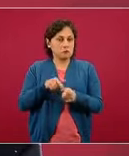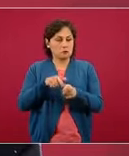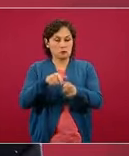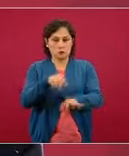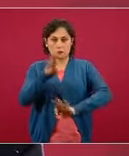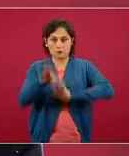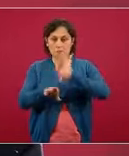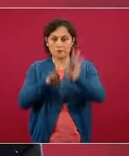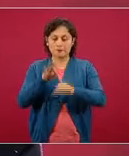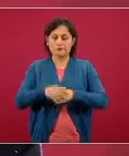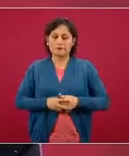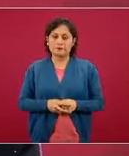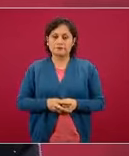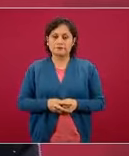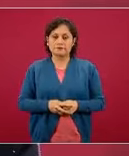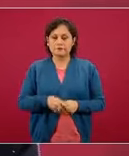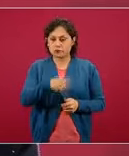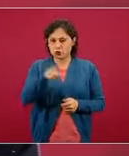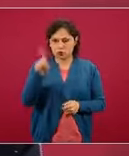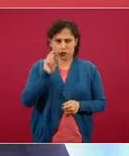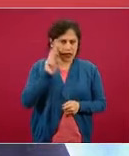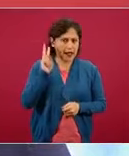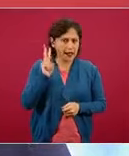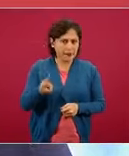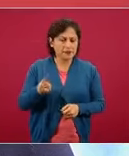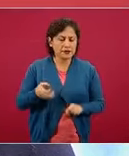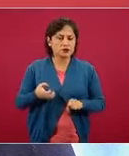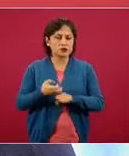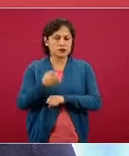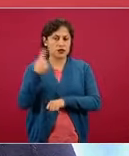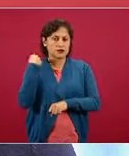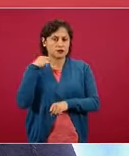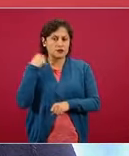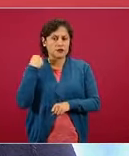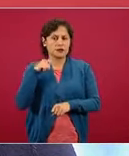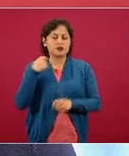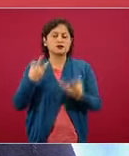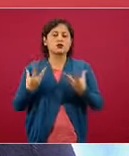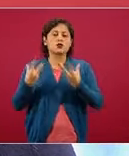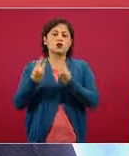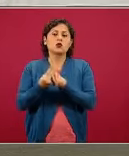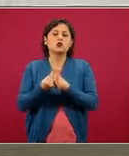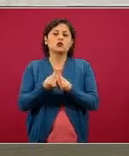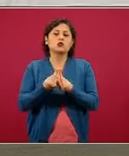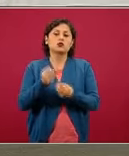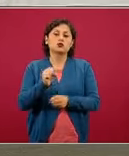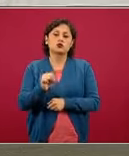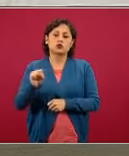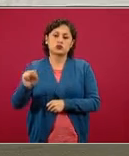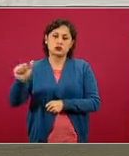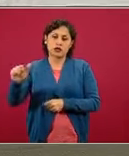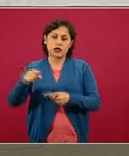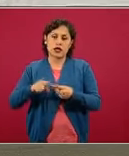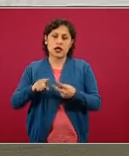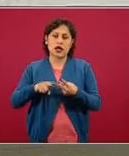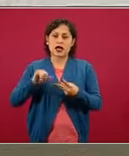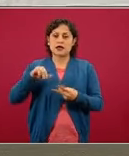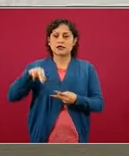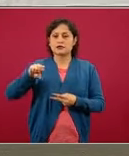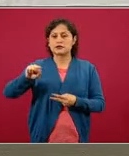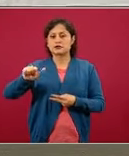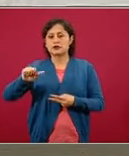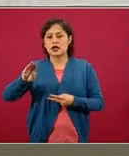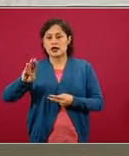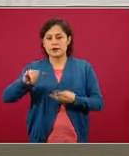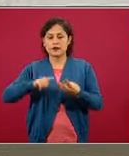Está trabajando, de seguro ustedes han podido ver, bajo tanto la Secretaría de Salud a través del INSABI, ha bajado el Instituto Mexicano